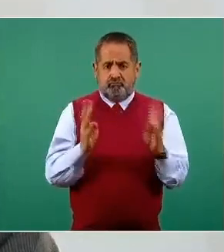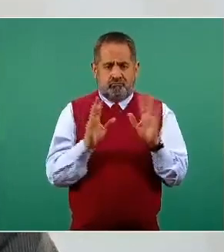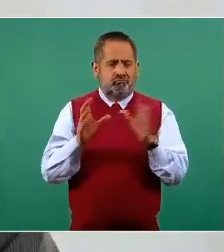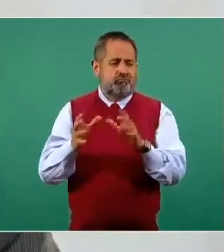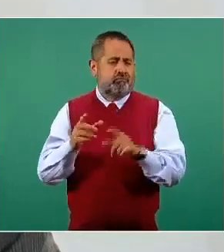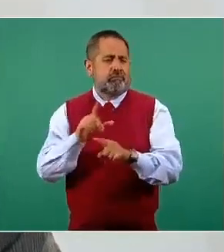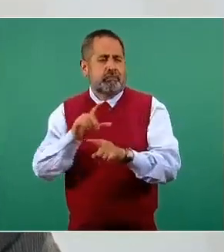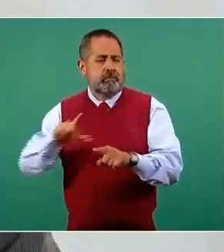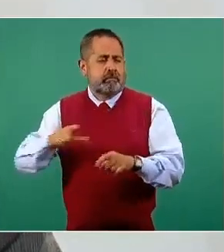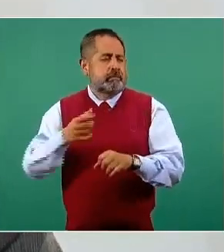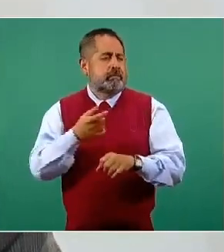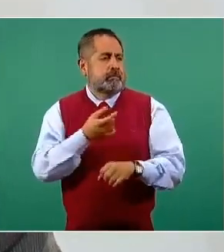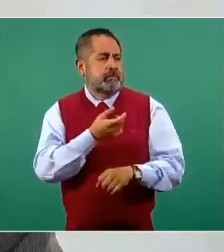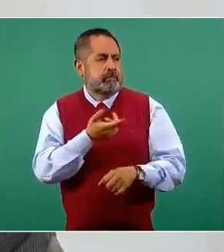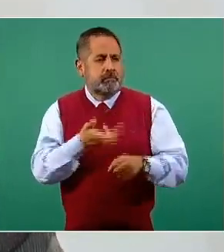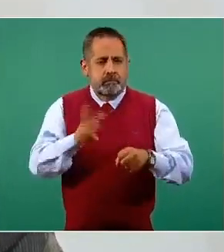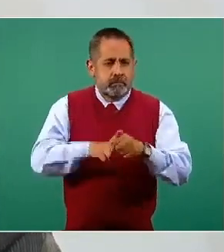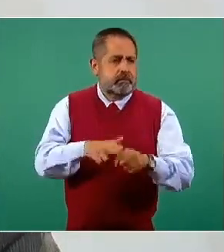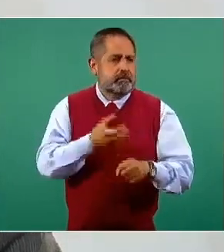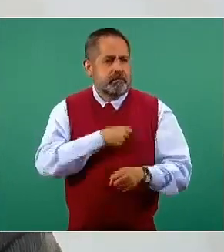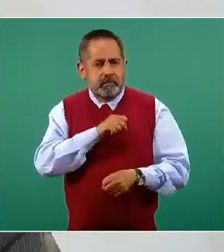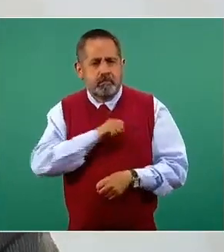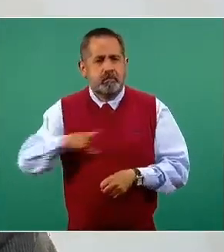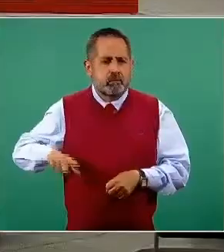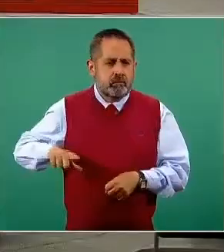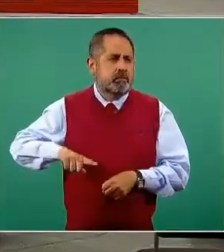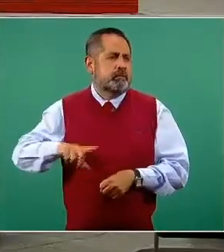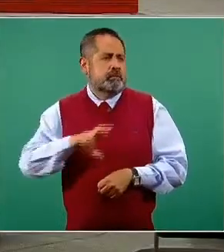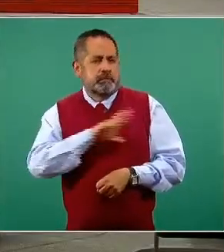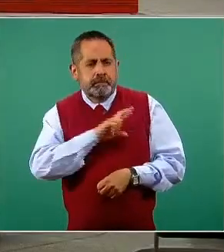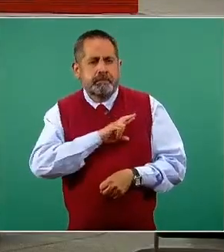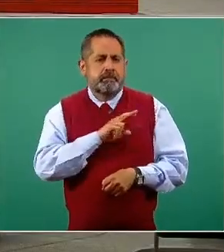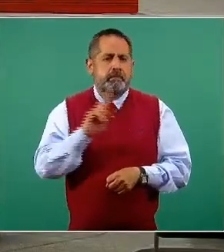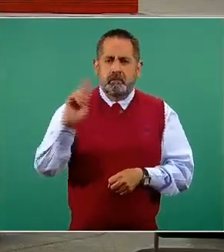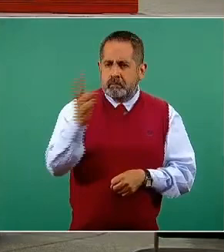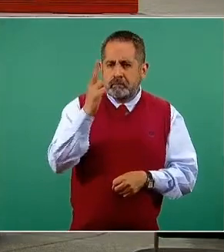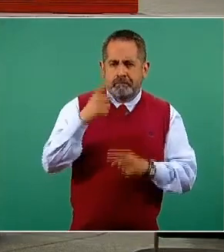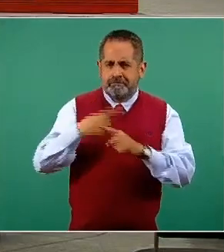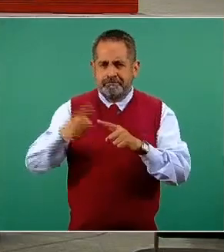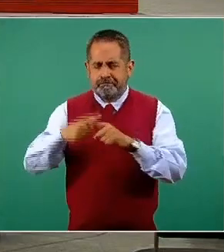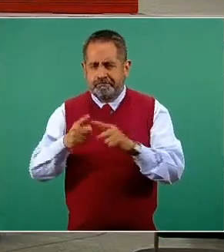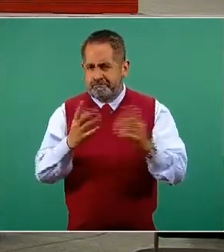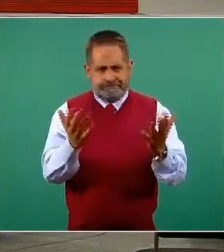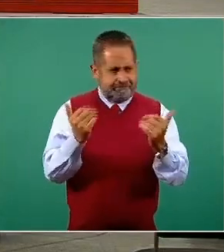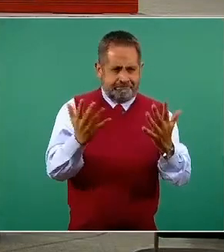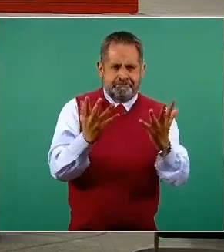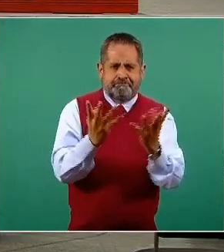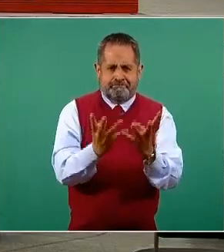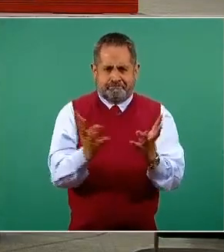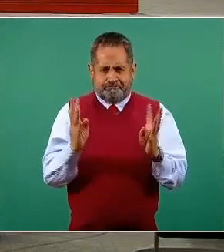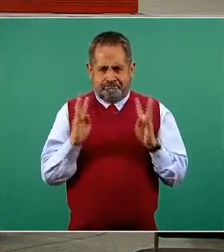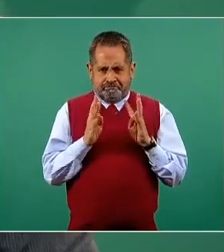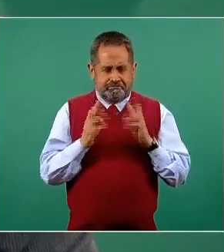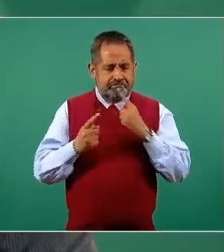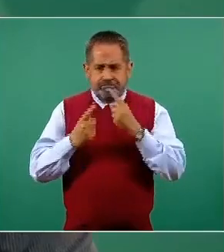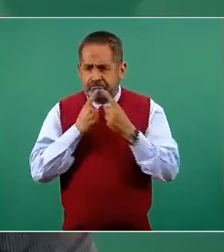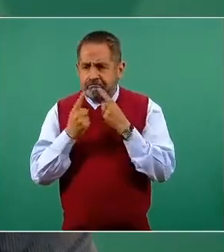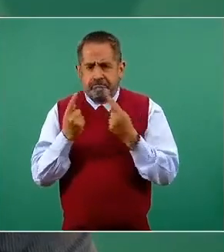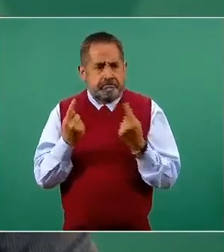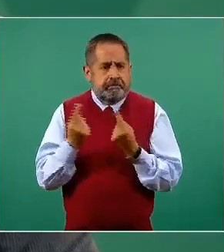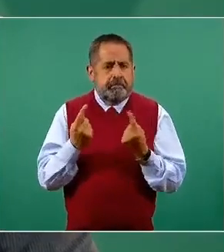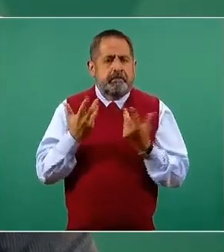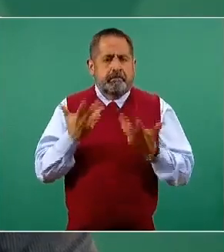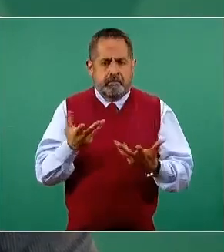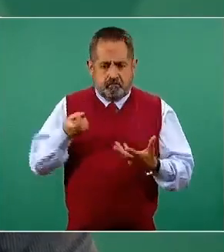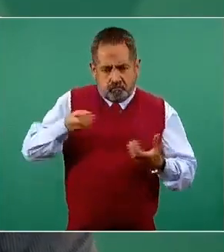público, privado, universidades, diferentes representantes que podían sumarse y que podían aportar a la